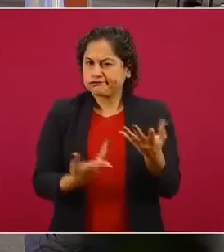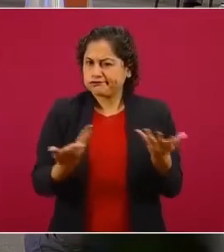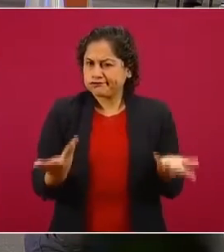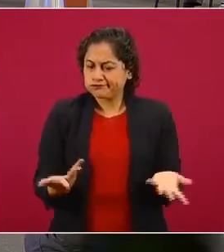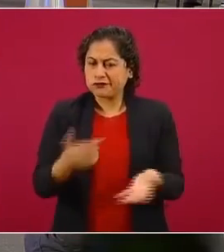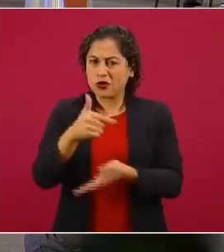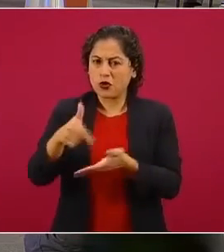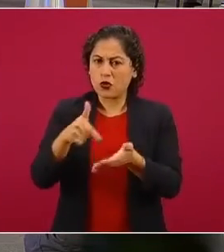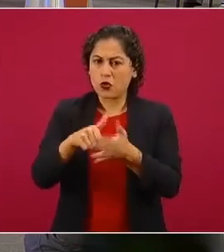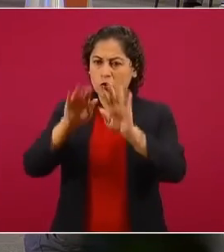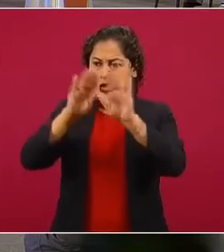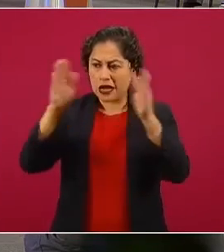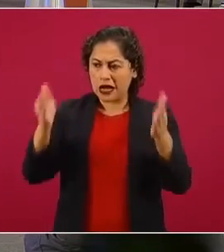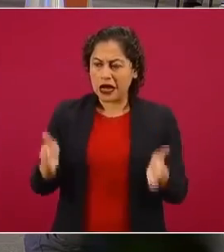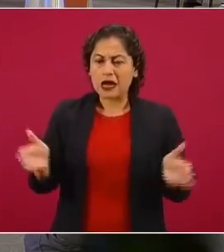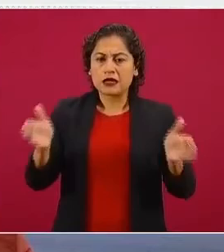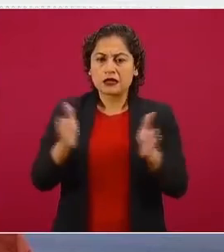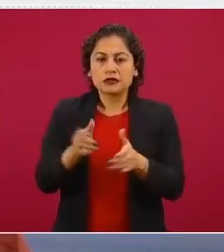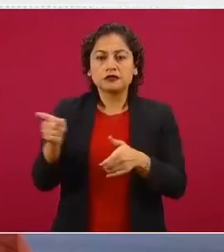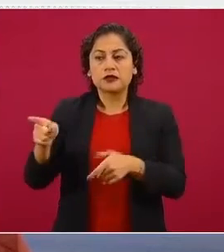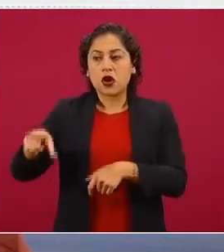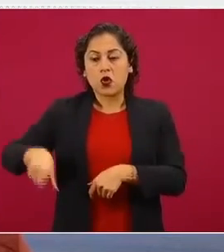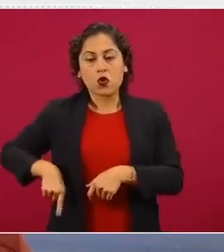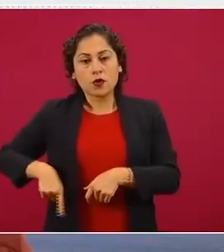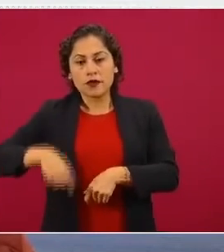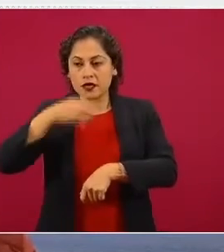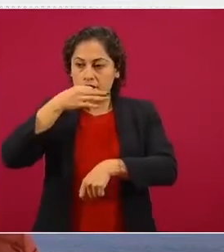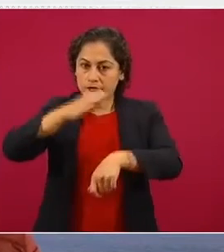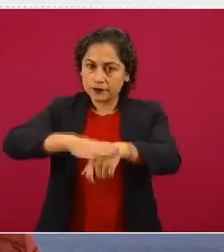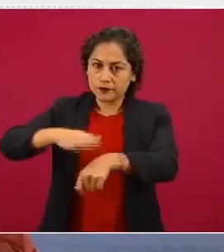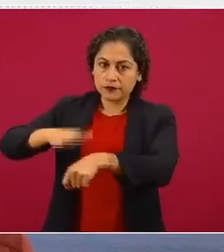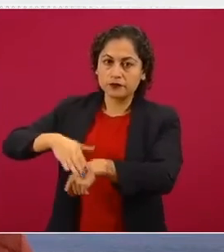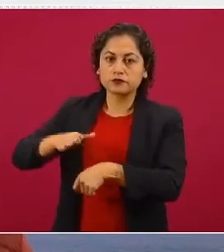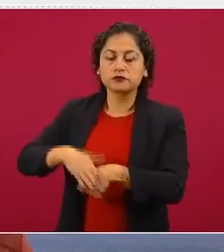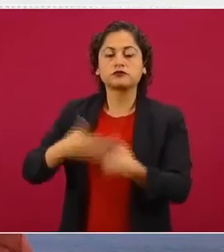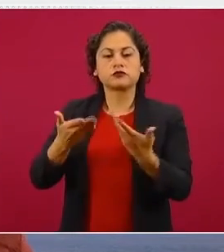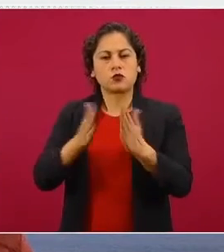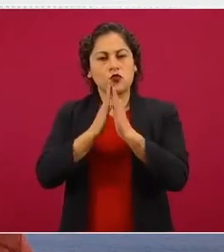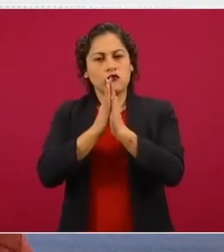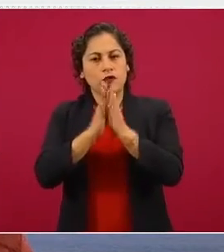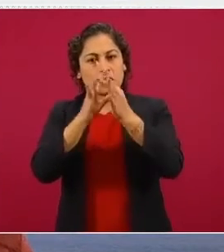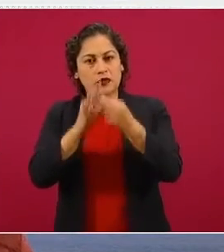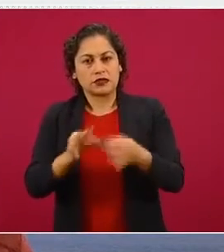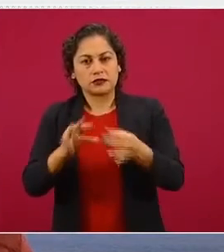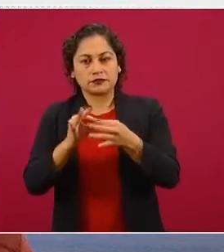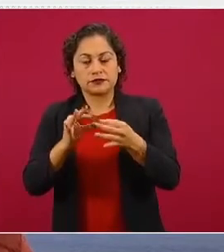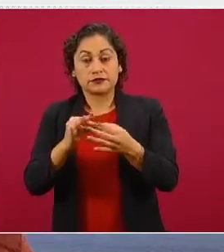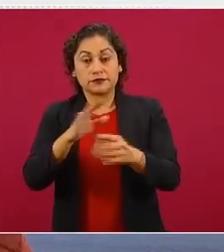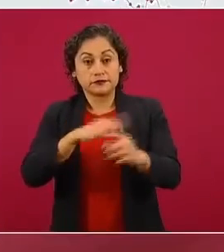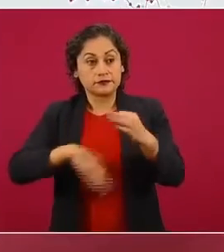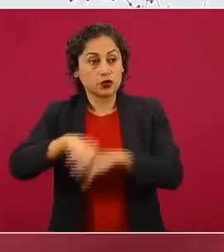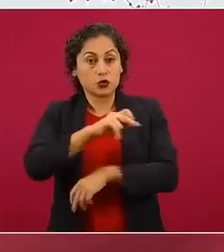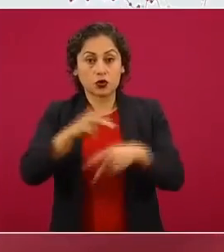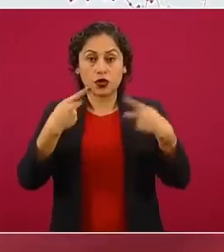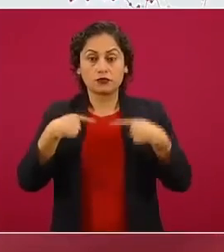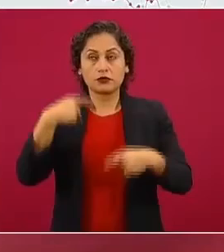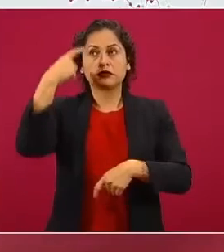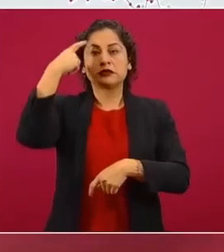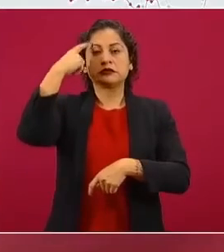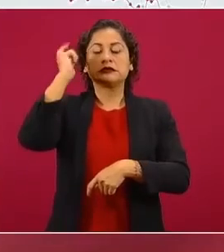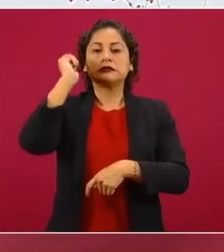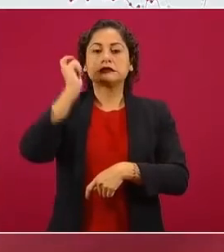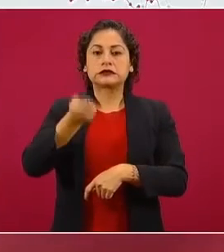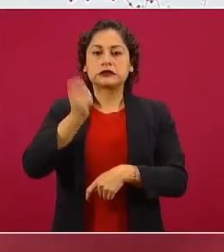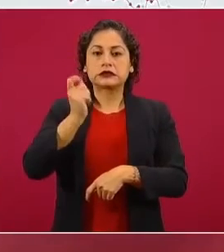en la regulación de estas actividades y a las personas en general a saber que hay momentos en donde esto se puede hacer